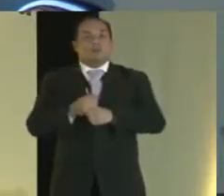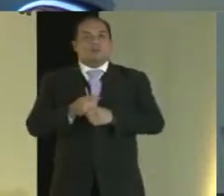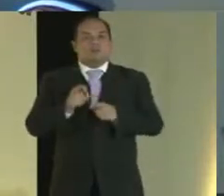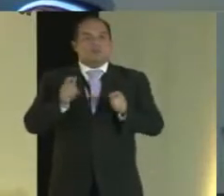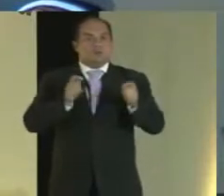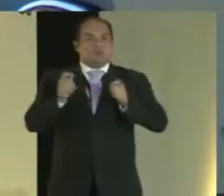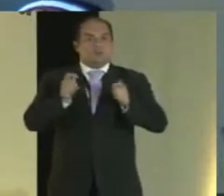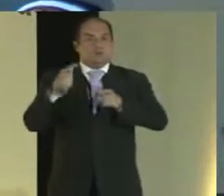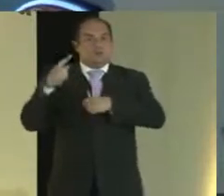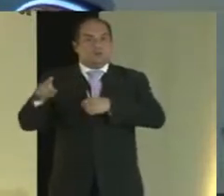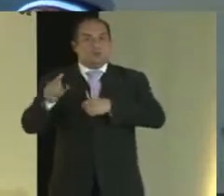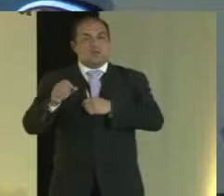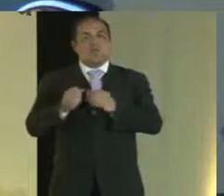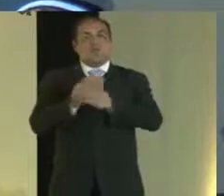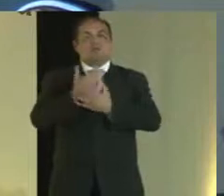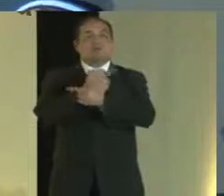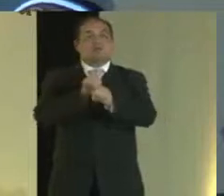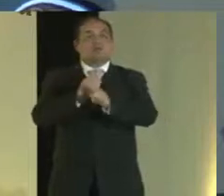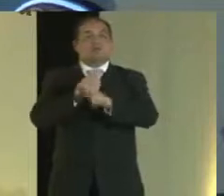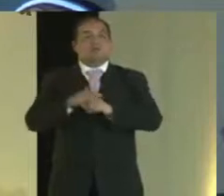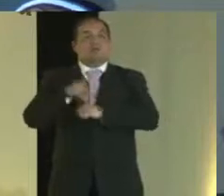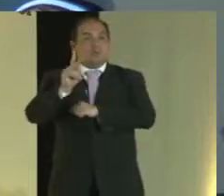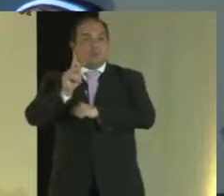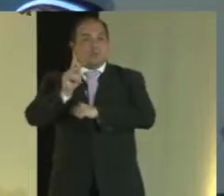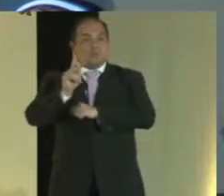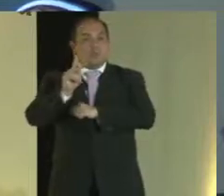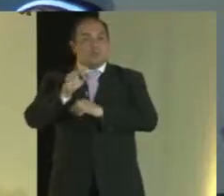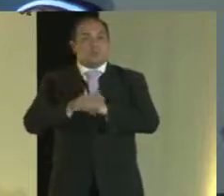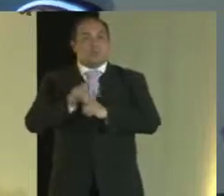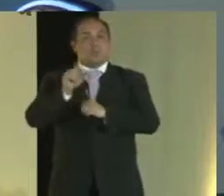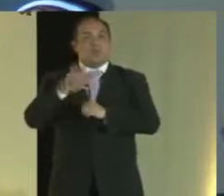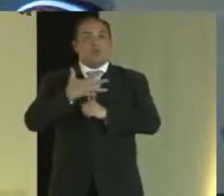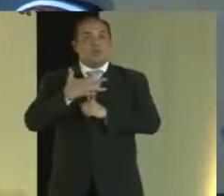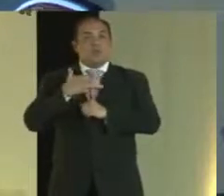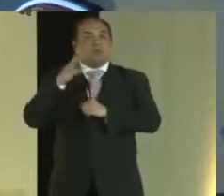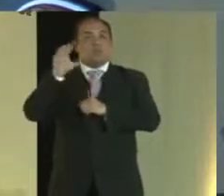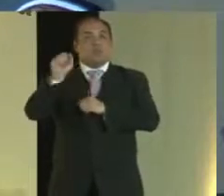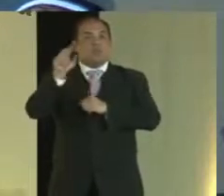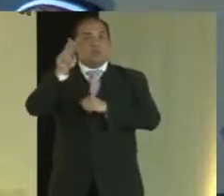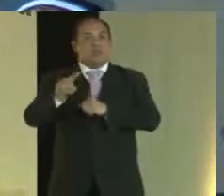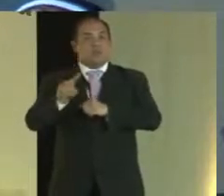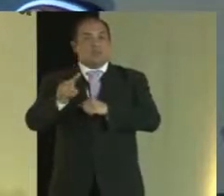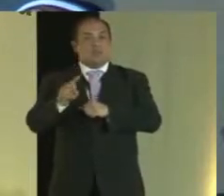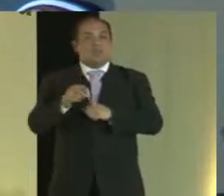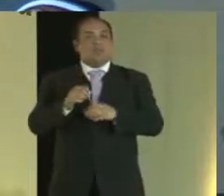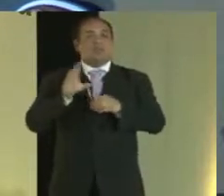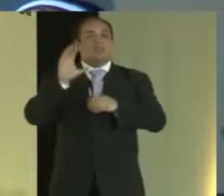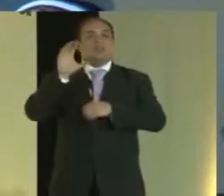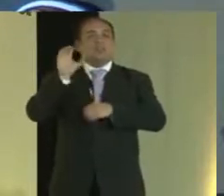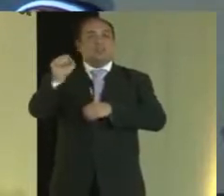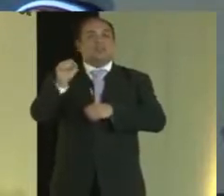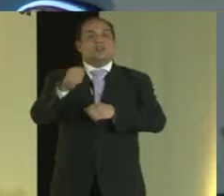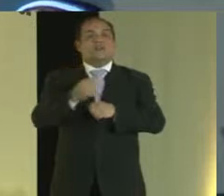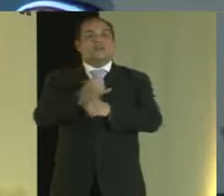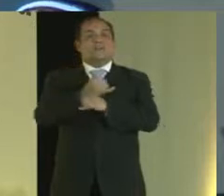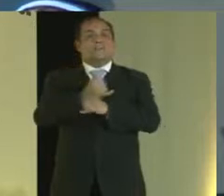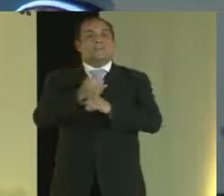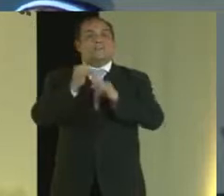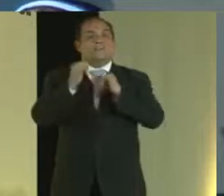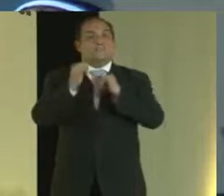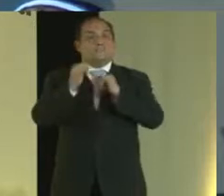neoliberal. Pero incluso en los sindicatos de verdad, en los independientes, el peligro